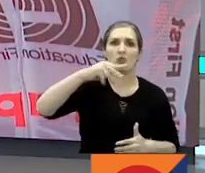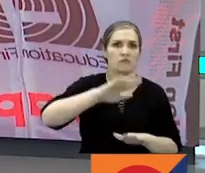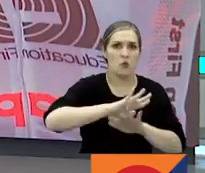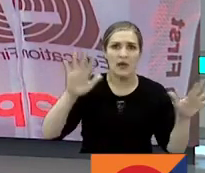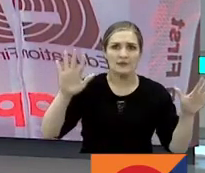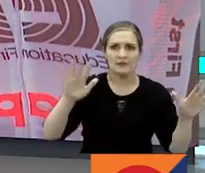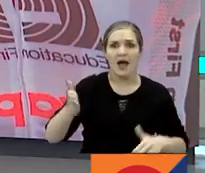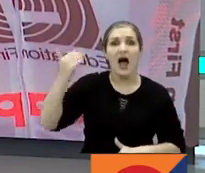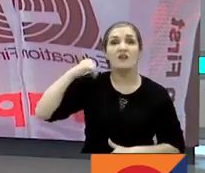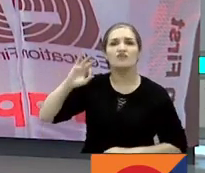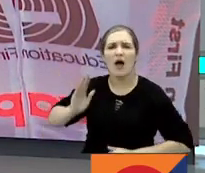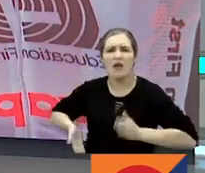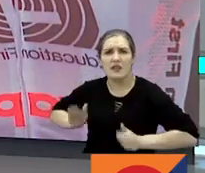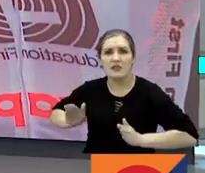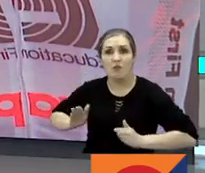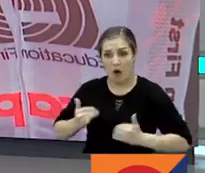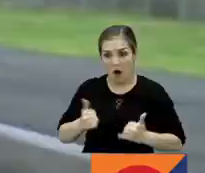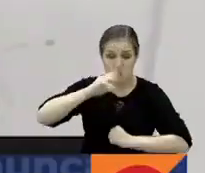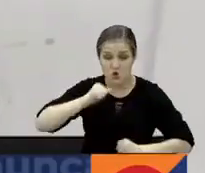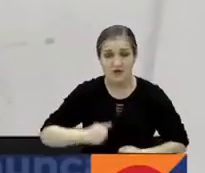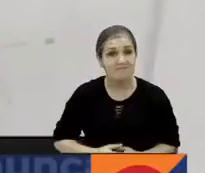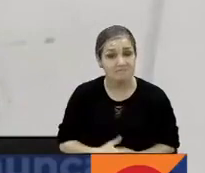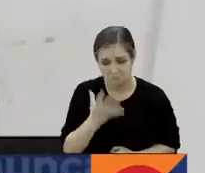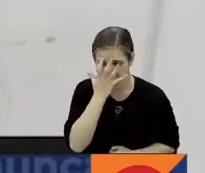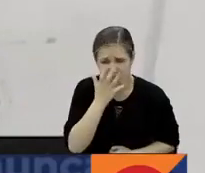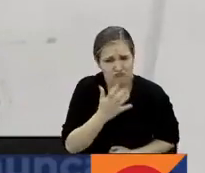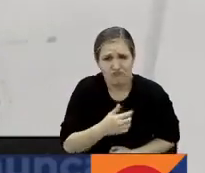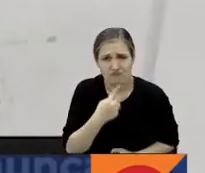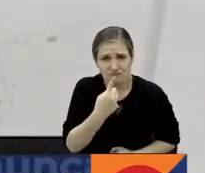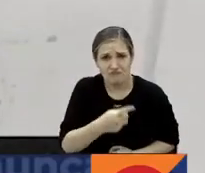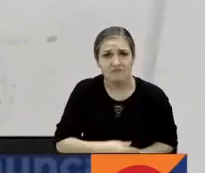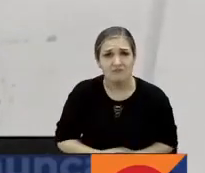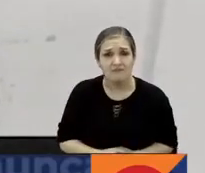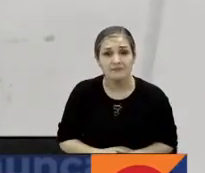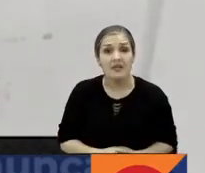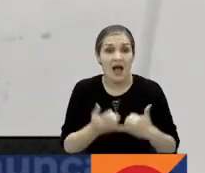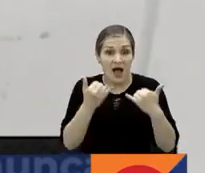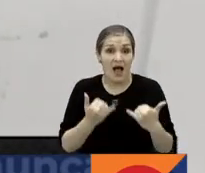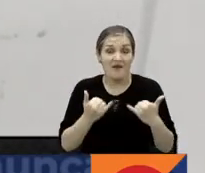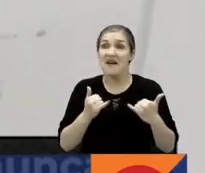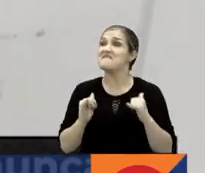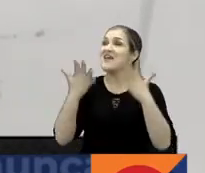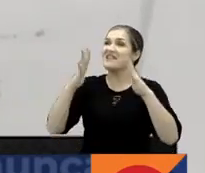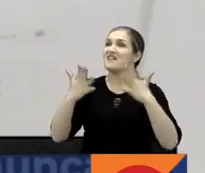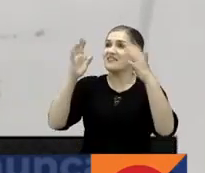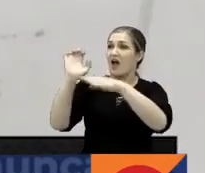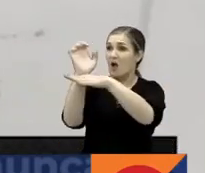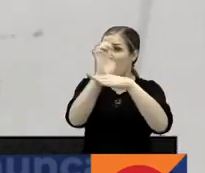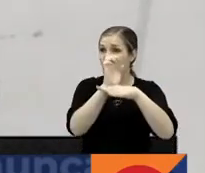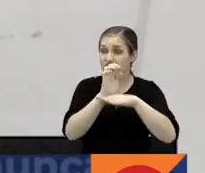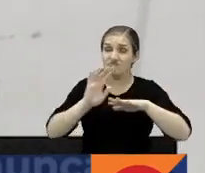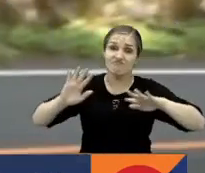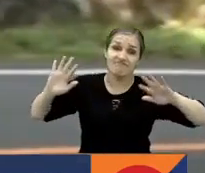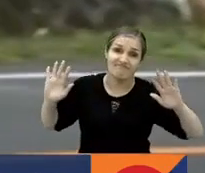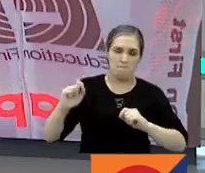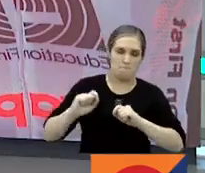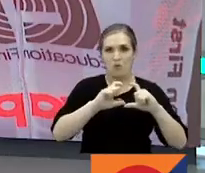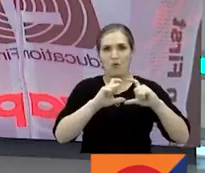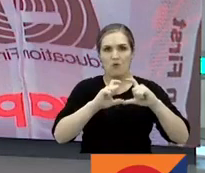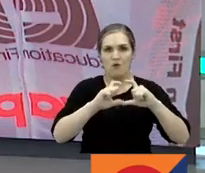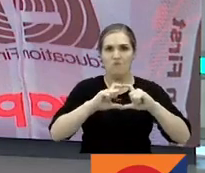Carapaz realmente está haciendo historia. Yo sé que todo el mundo querrá festejar esta medalla, pero se la festejarán quienes realmente han